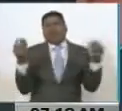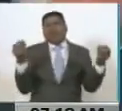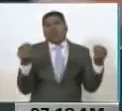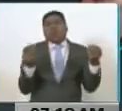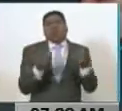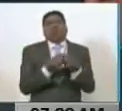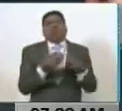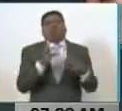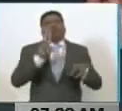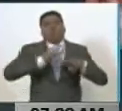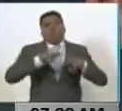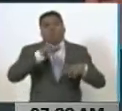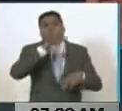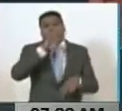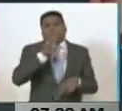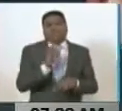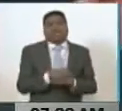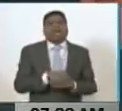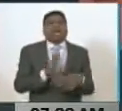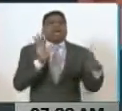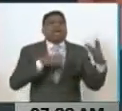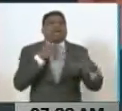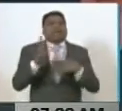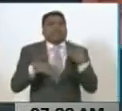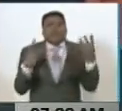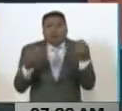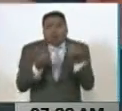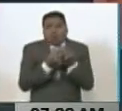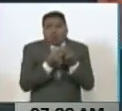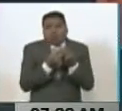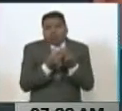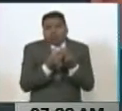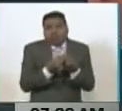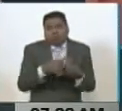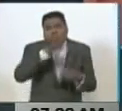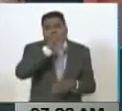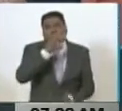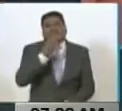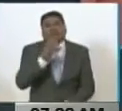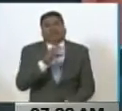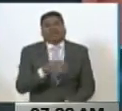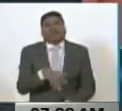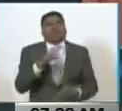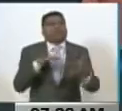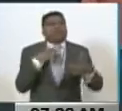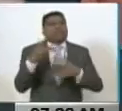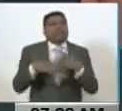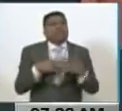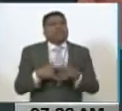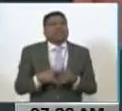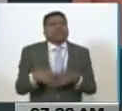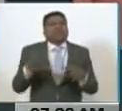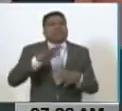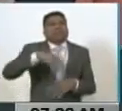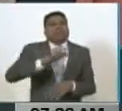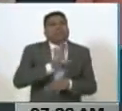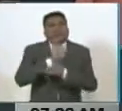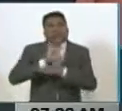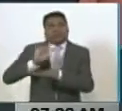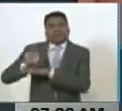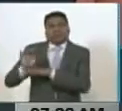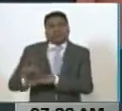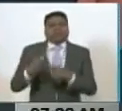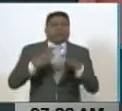compañía. Hay actividades para toda la familia en compañía de nuestros animales, feria productiva donde nuestros proteccionistas,